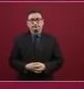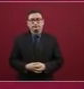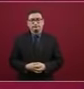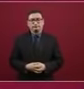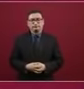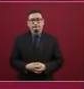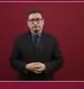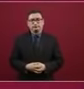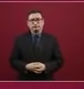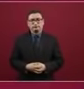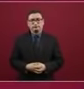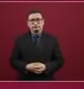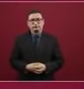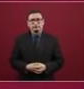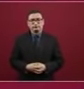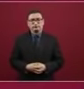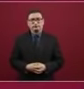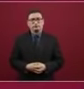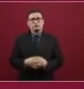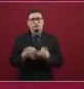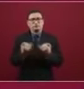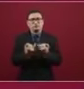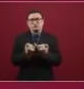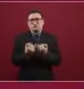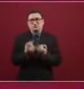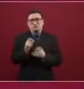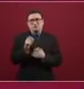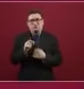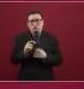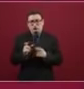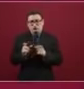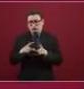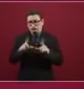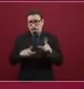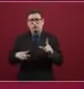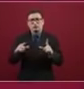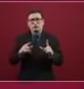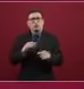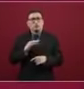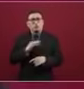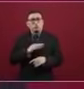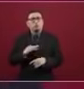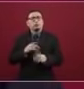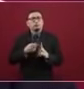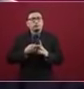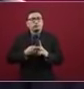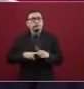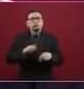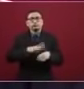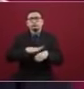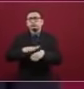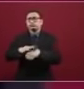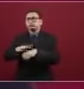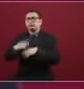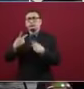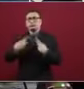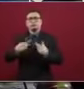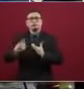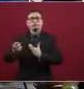preliminar de la Guardia Nacional, y consecuentemente estamos en posibilidades de iniciar el reclutamiento.